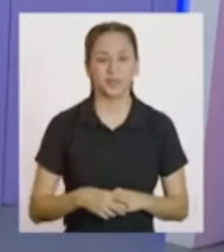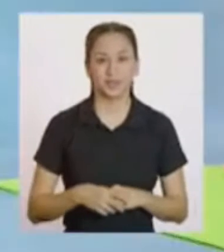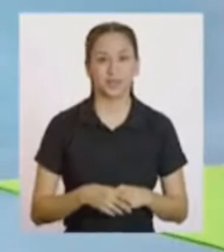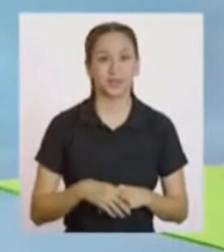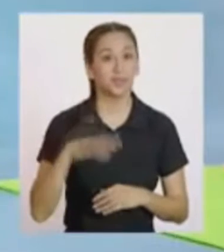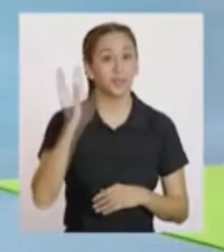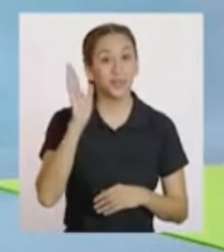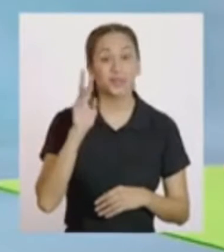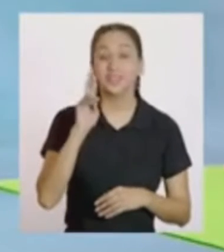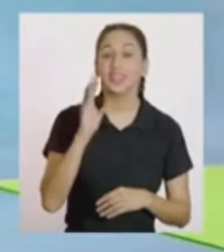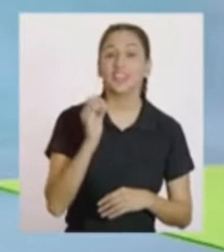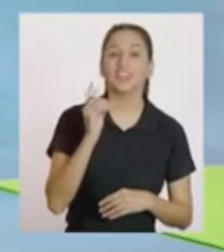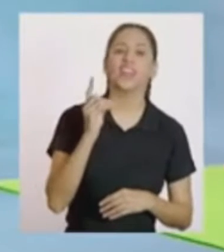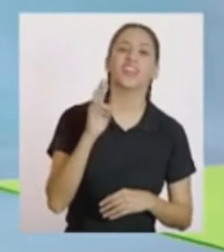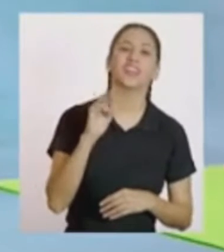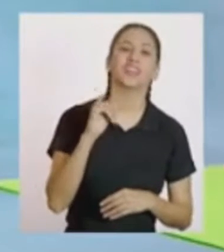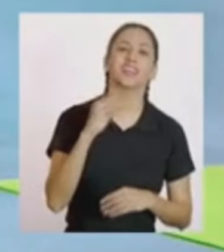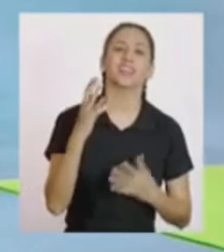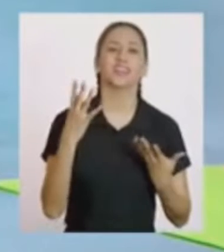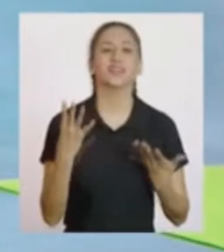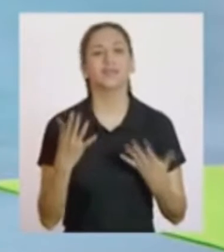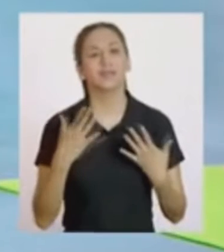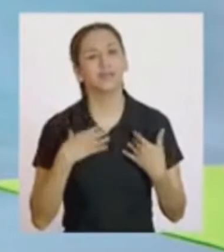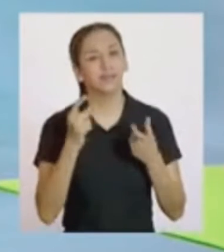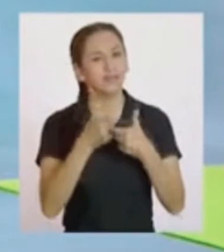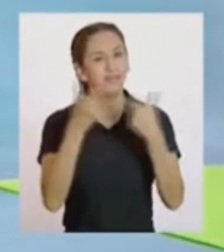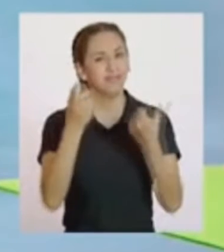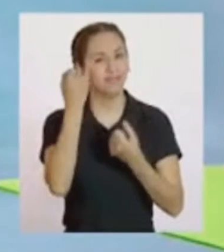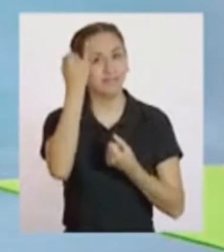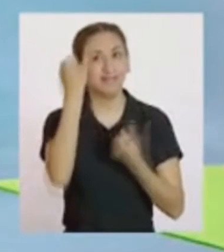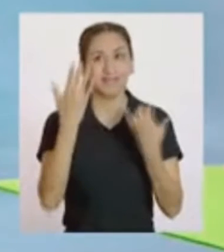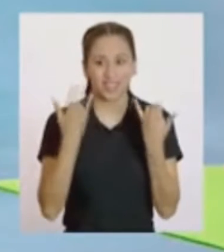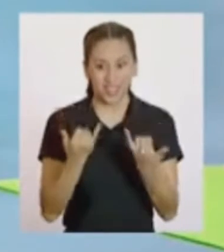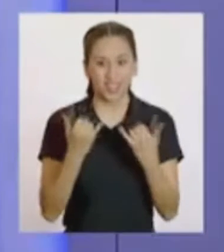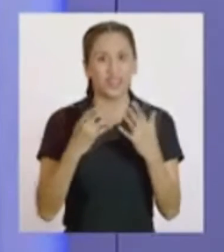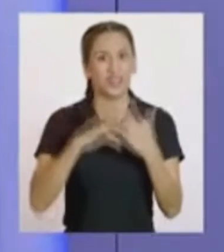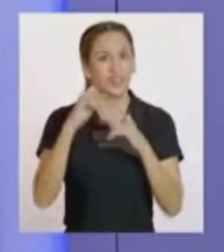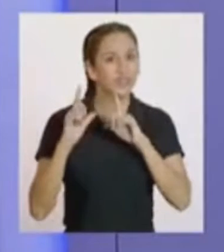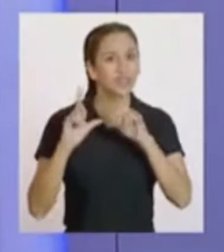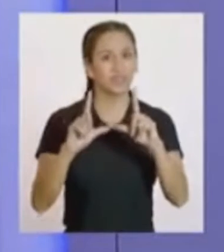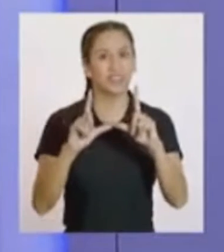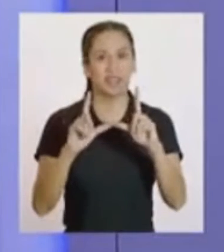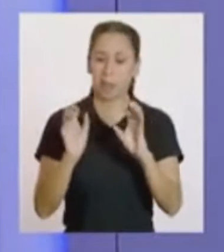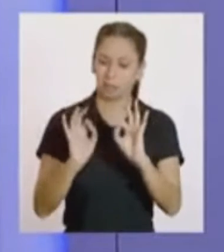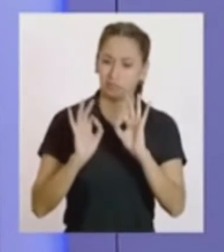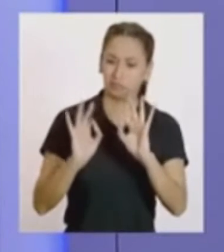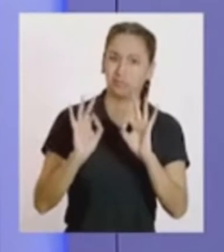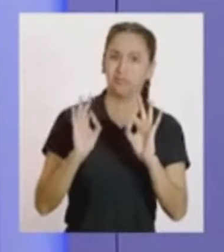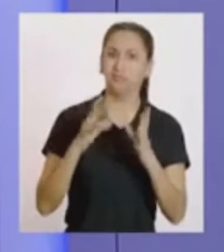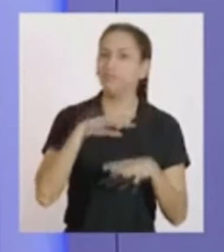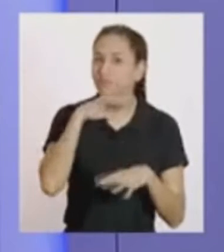Educación. ¡Rodrigo! ¡Rodrigo! Tengo una gran idea para el programa de hoy. ¡Excelente,